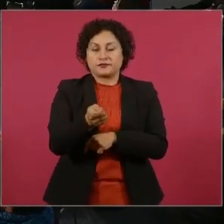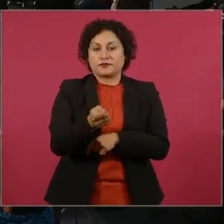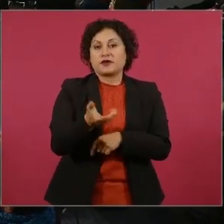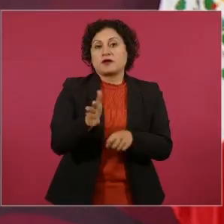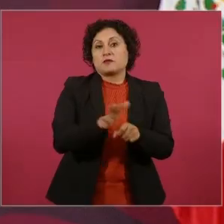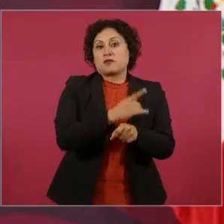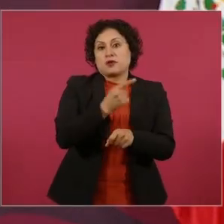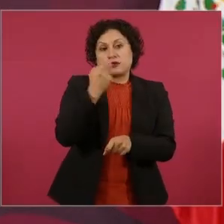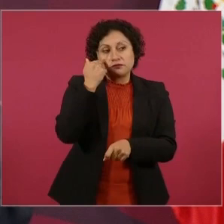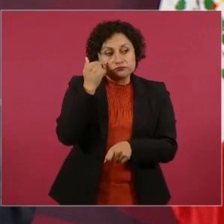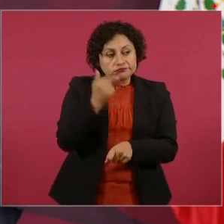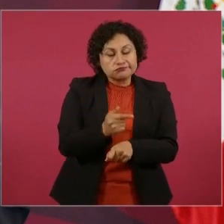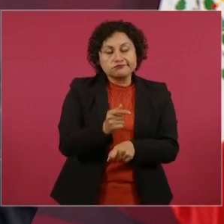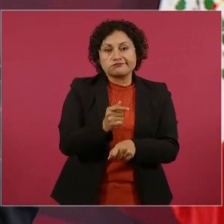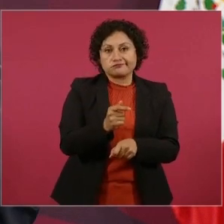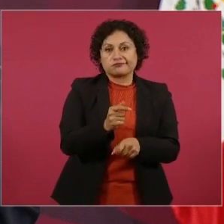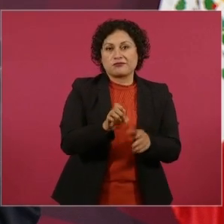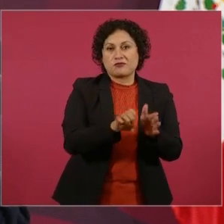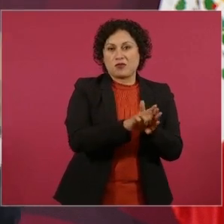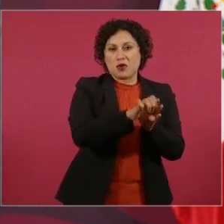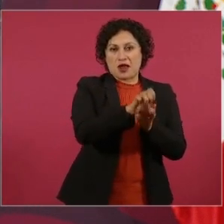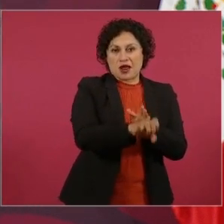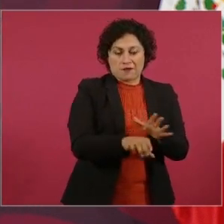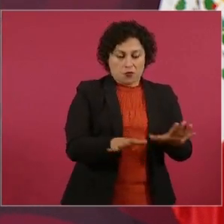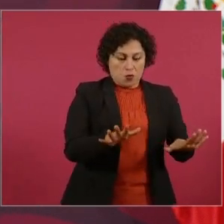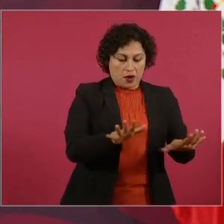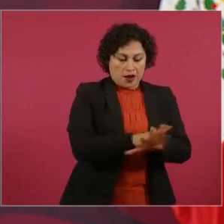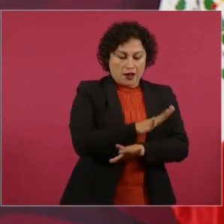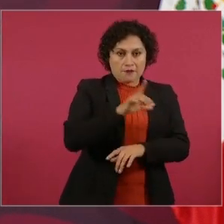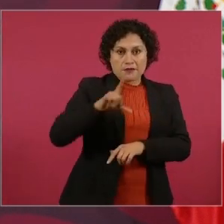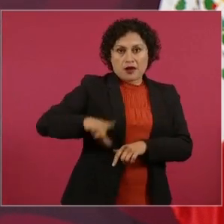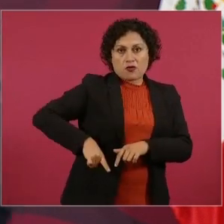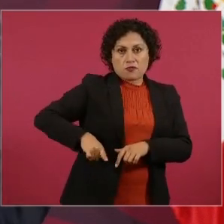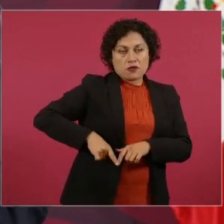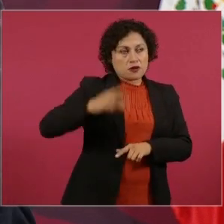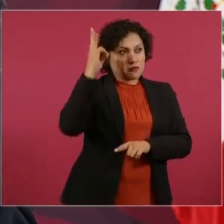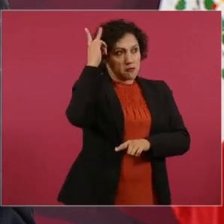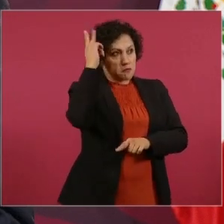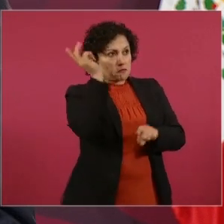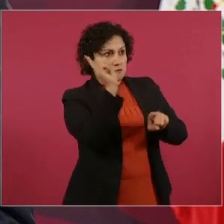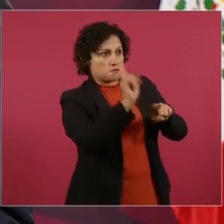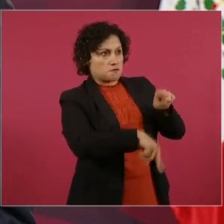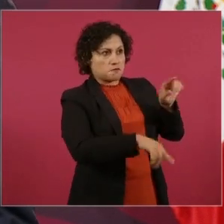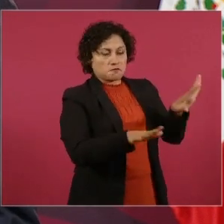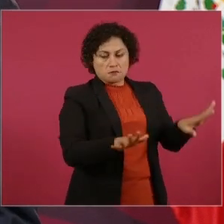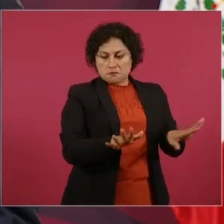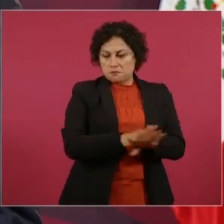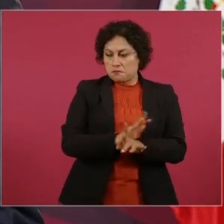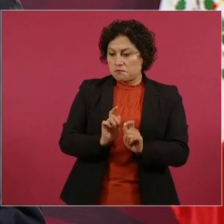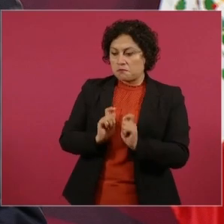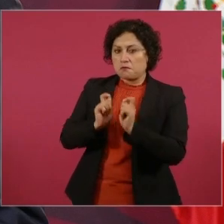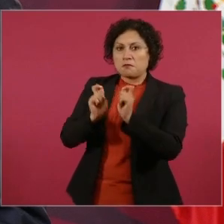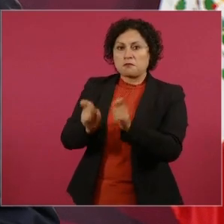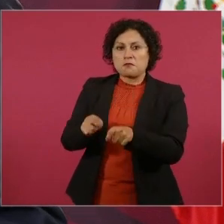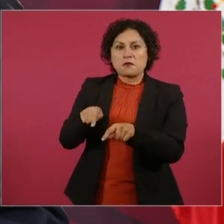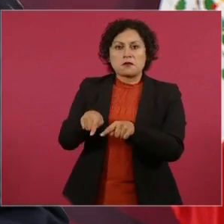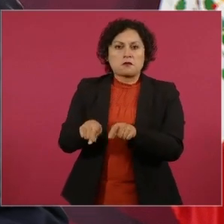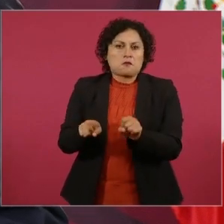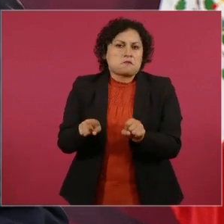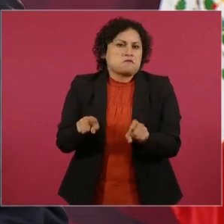mismas prácticas del Porfiriato al periodo post